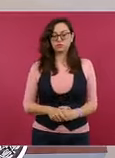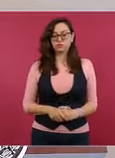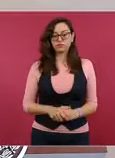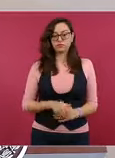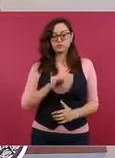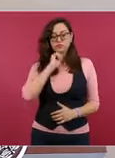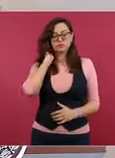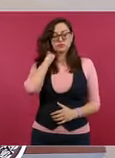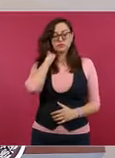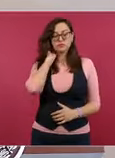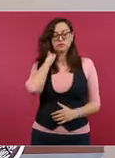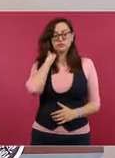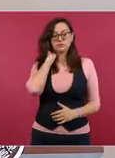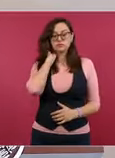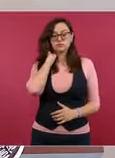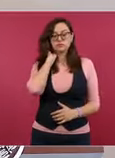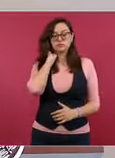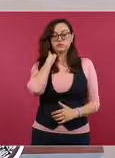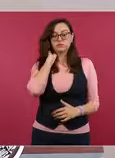sin manipulación.